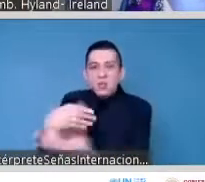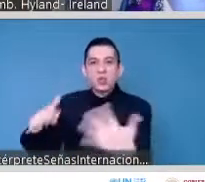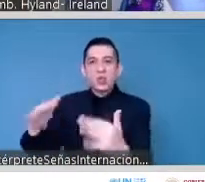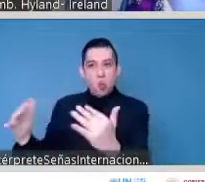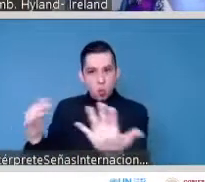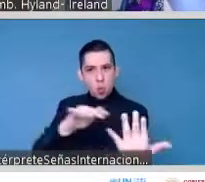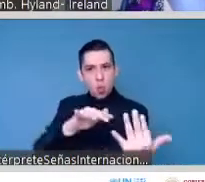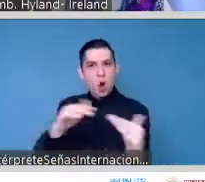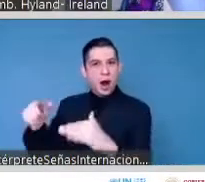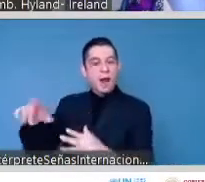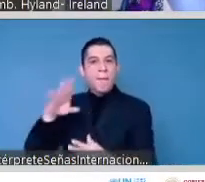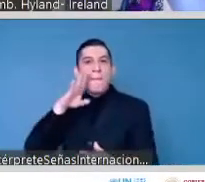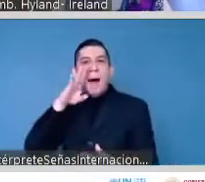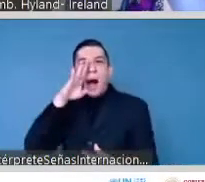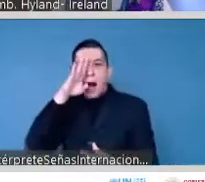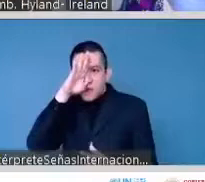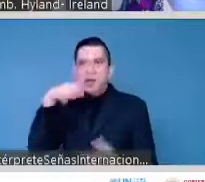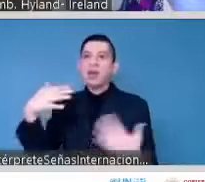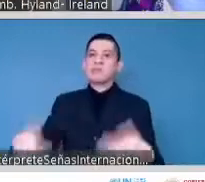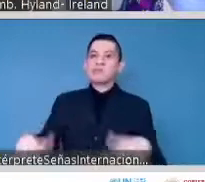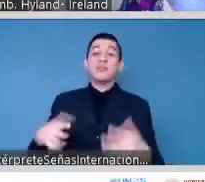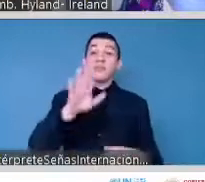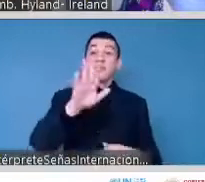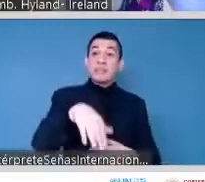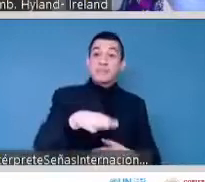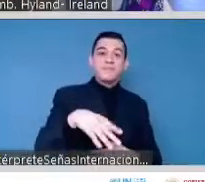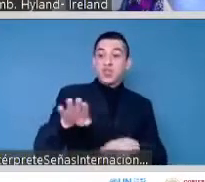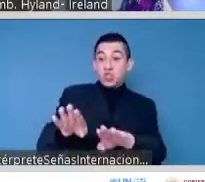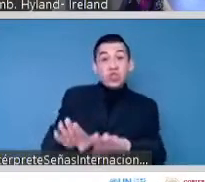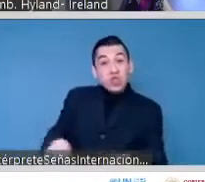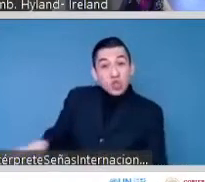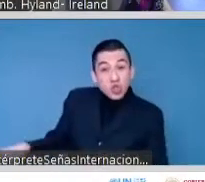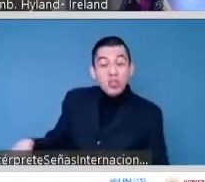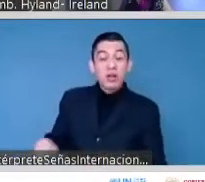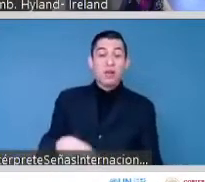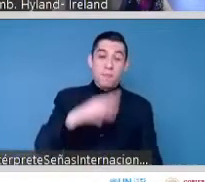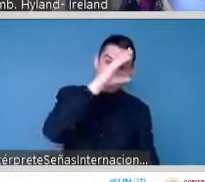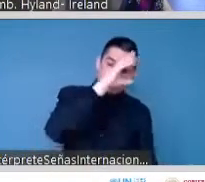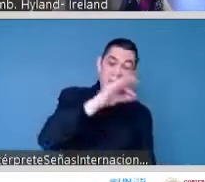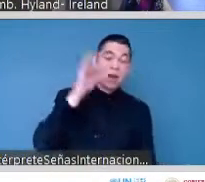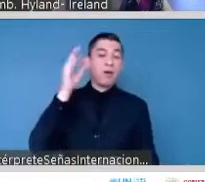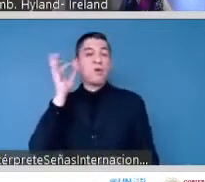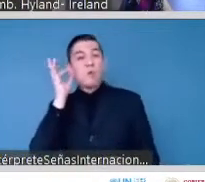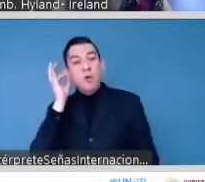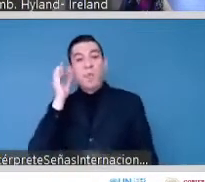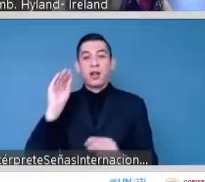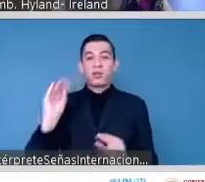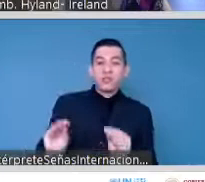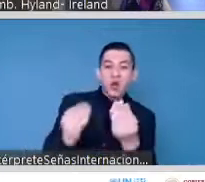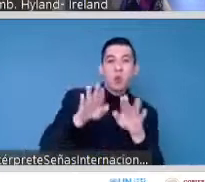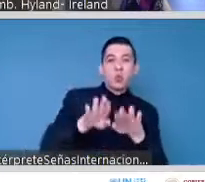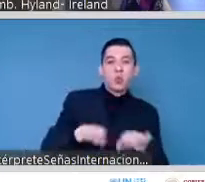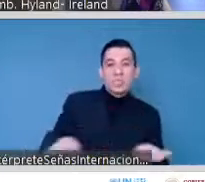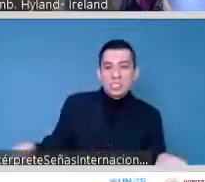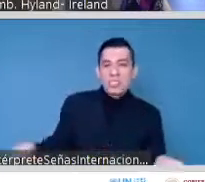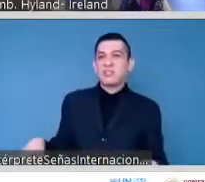vemos involucrados tanto niños, niñas como jóvenes y mujeres, tanto en la cadena de producción, de consumo, de comercialización